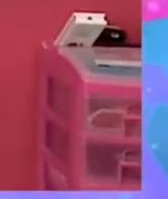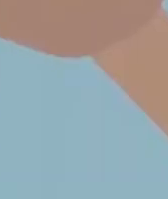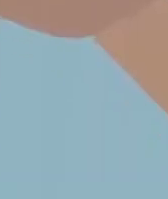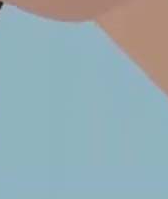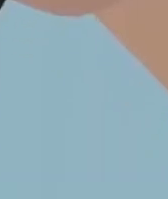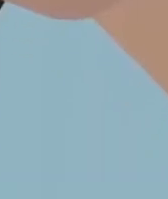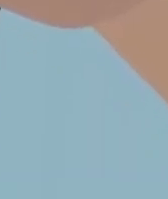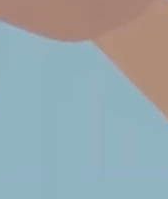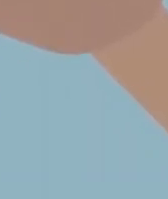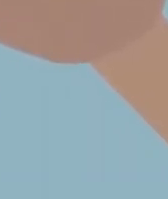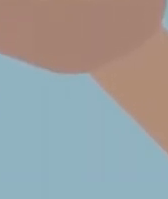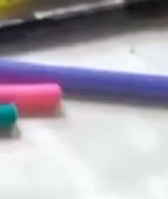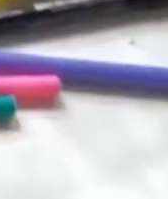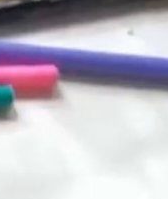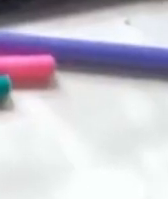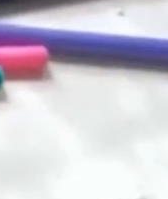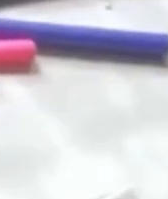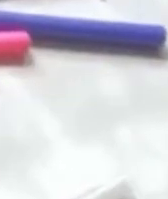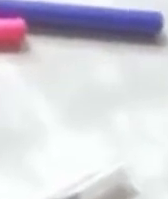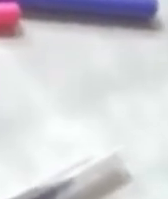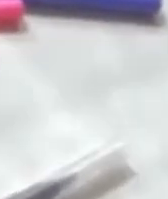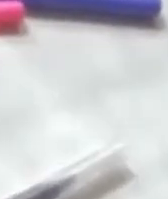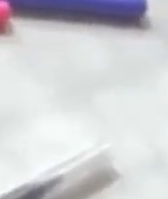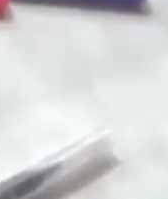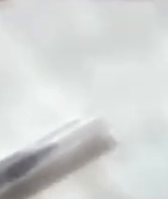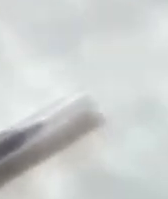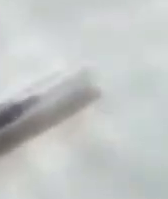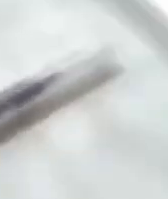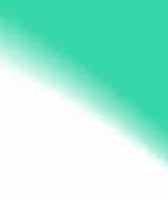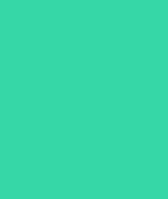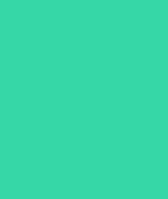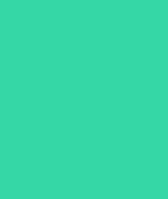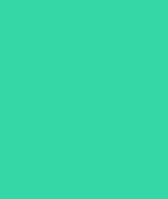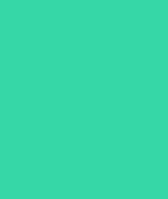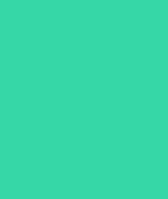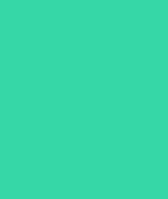28 minutos. Noticias con mirada de niño.